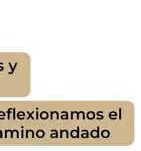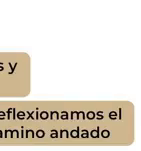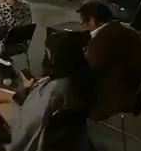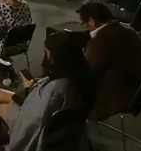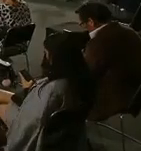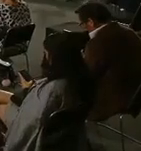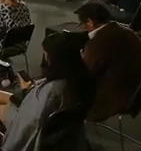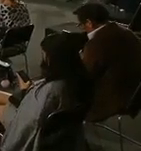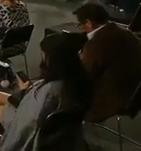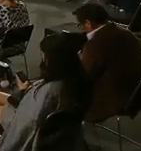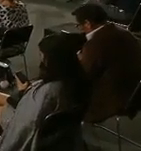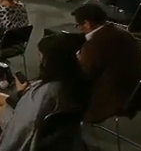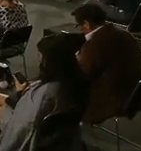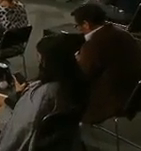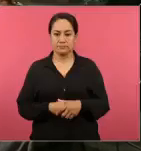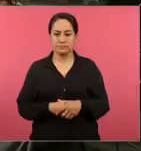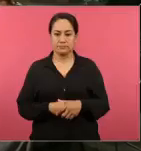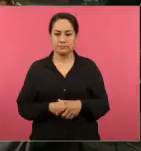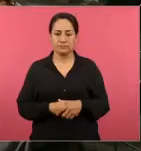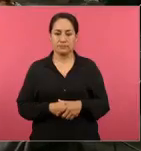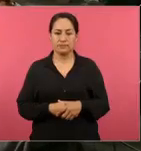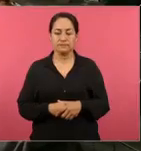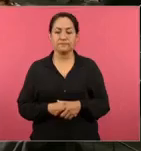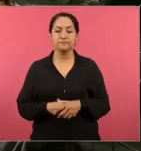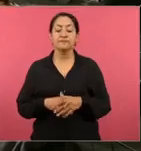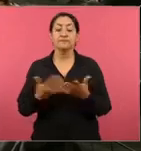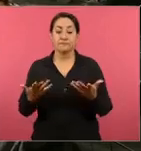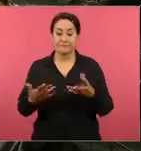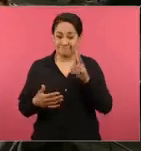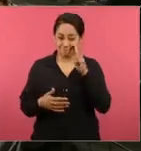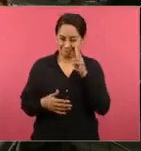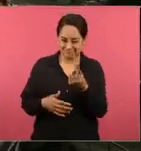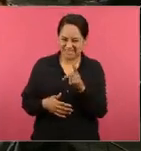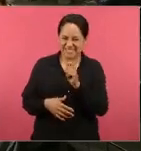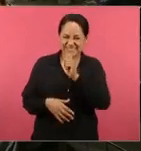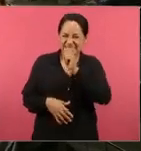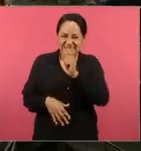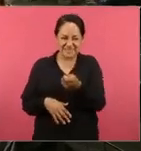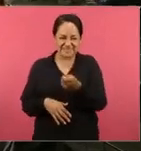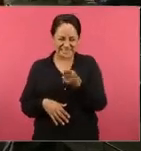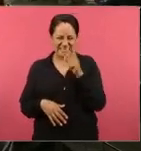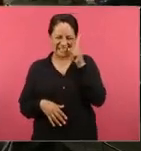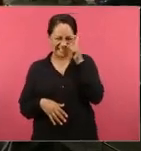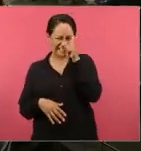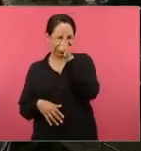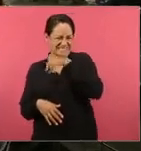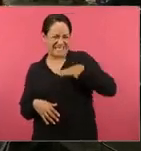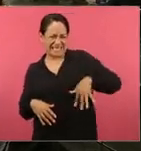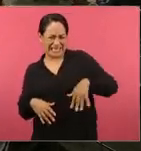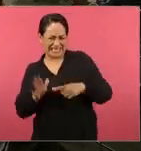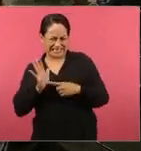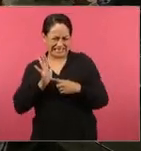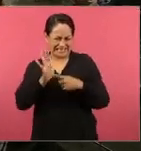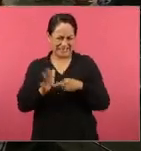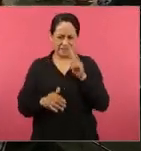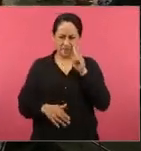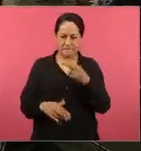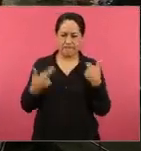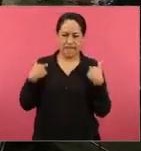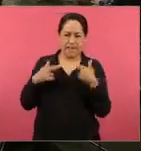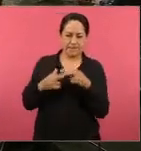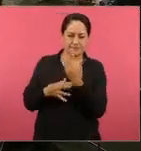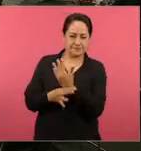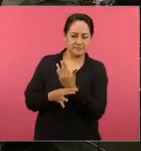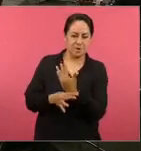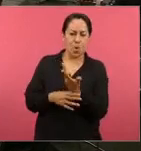intuitiva que se deja ver ahí. Lo difícil, como ya lo comentó el maestro que estaba